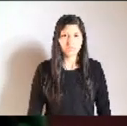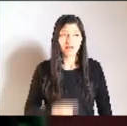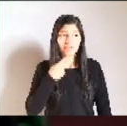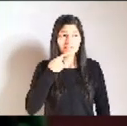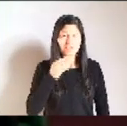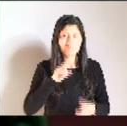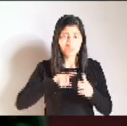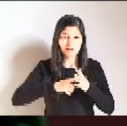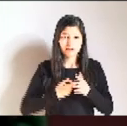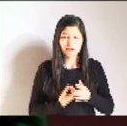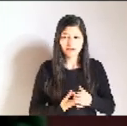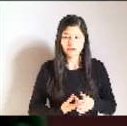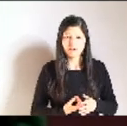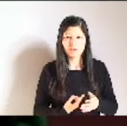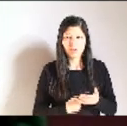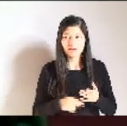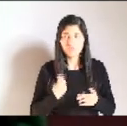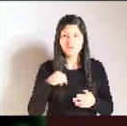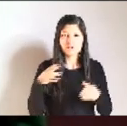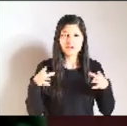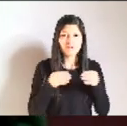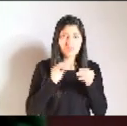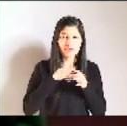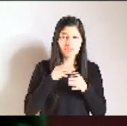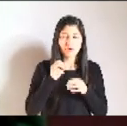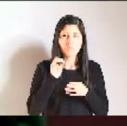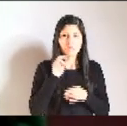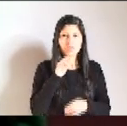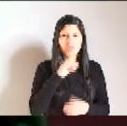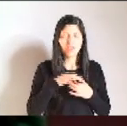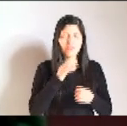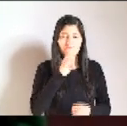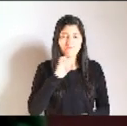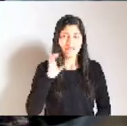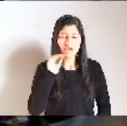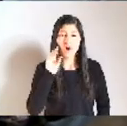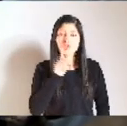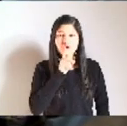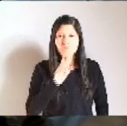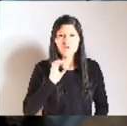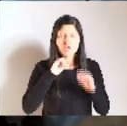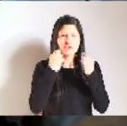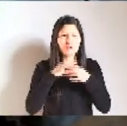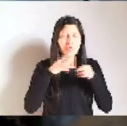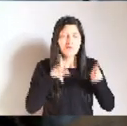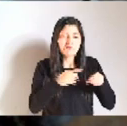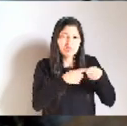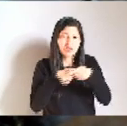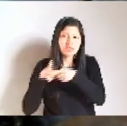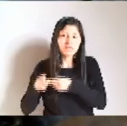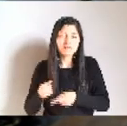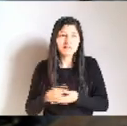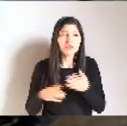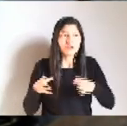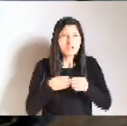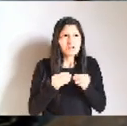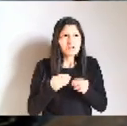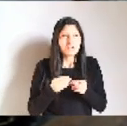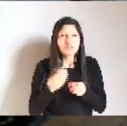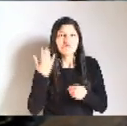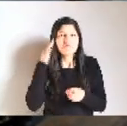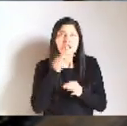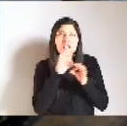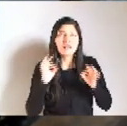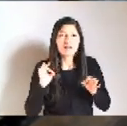Decíamos al inicio que nos reunimos como comunidad de fe. No somos un grupo de personas reunidas sin